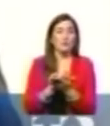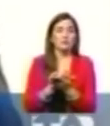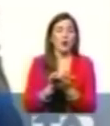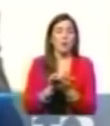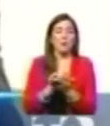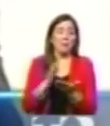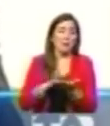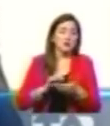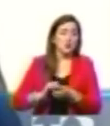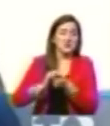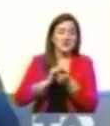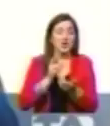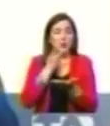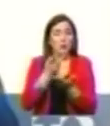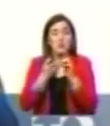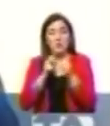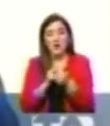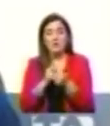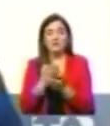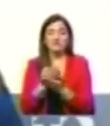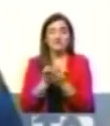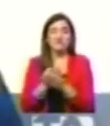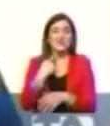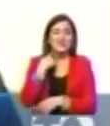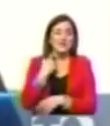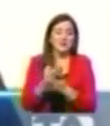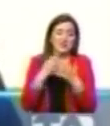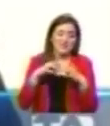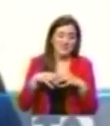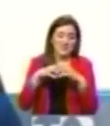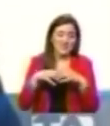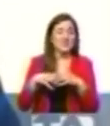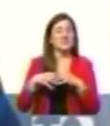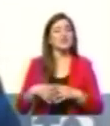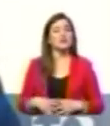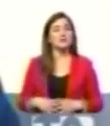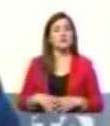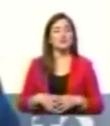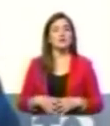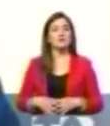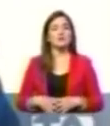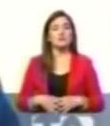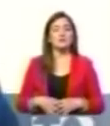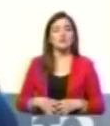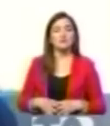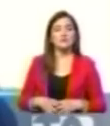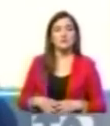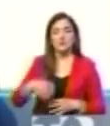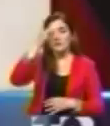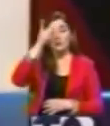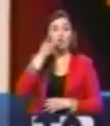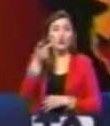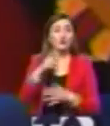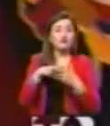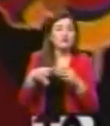solidaria, también los problemas de liquidez que enfrenta la economía, así como las cuestiones para enfrentar la problemática de la deuda